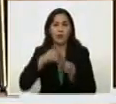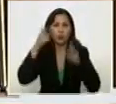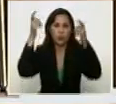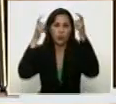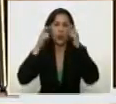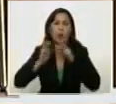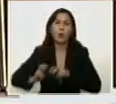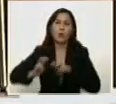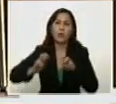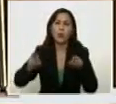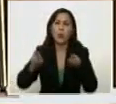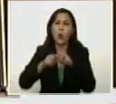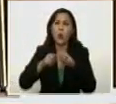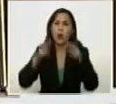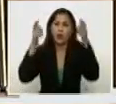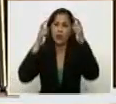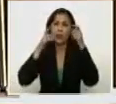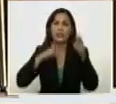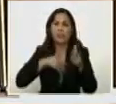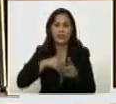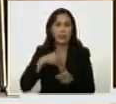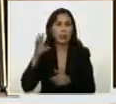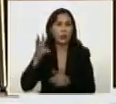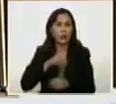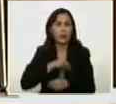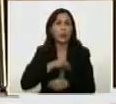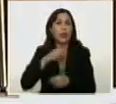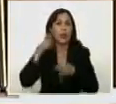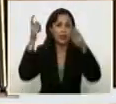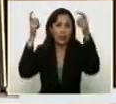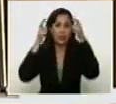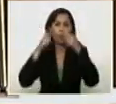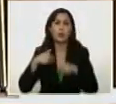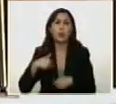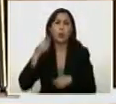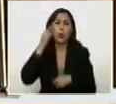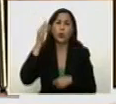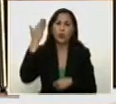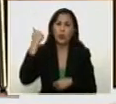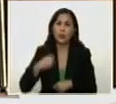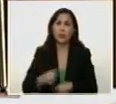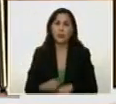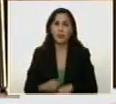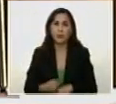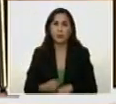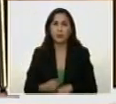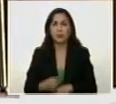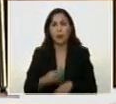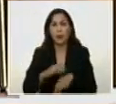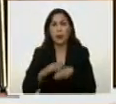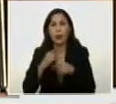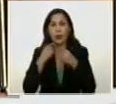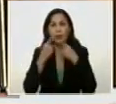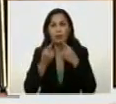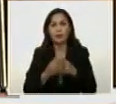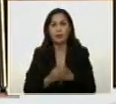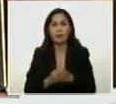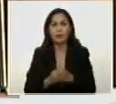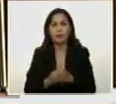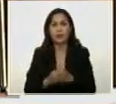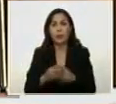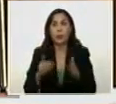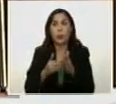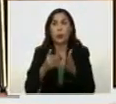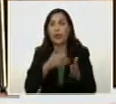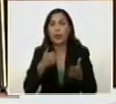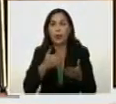por donde ha pasado Chávez, sentimos a Chávez. Mire, yo me fui un día, esto lo cuento de manera, perdónenme, antes, estoy saboteando